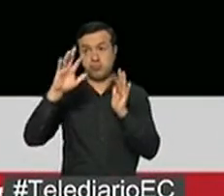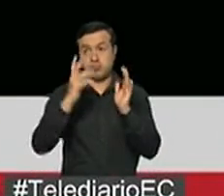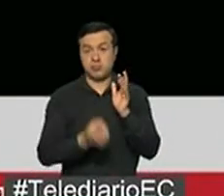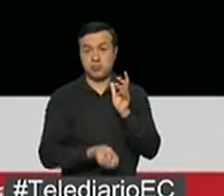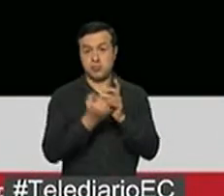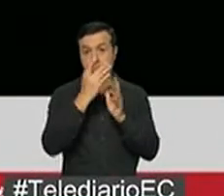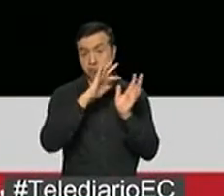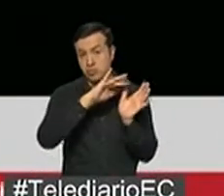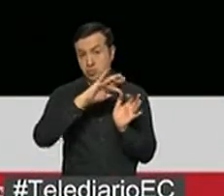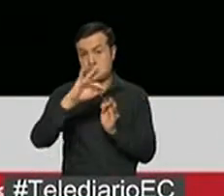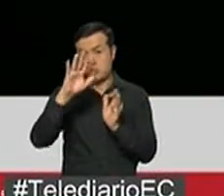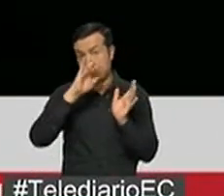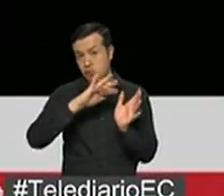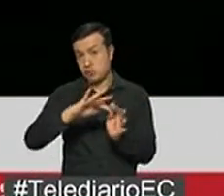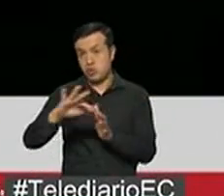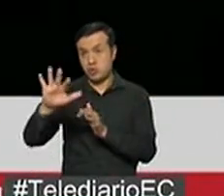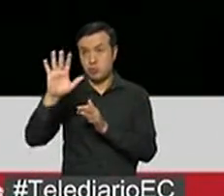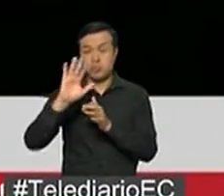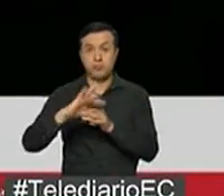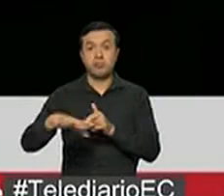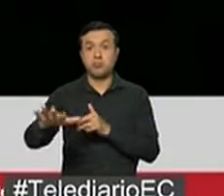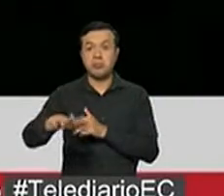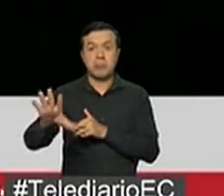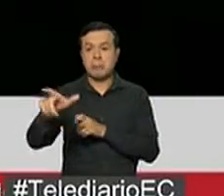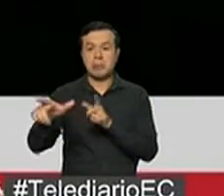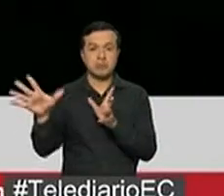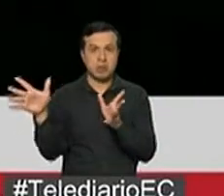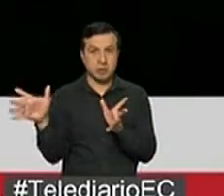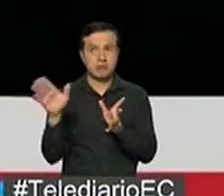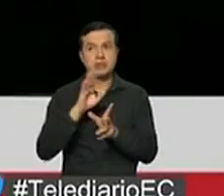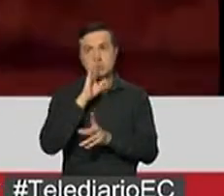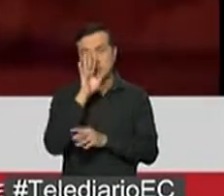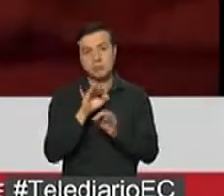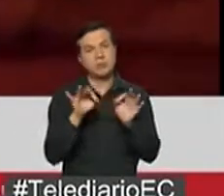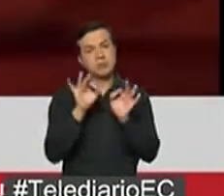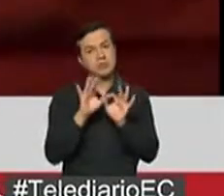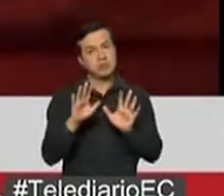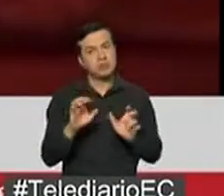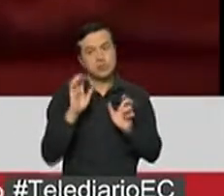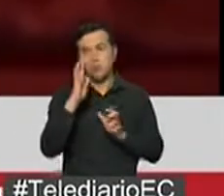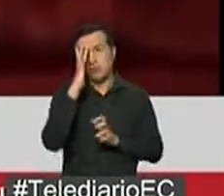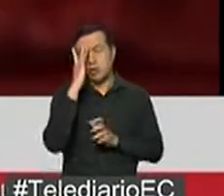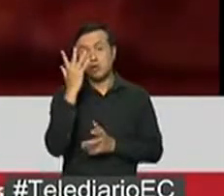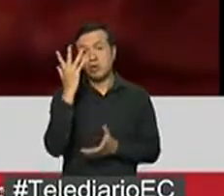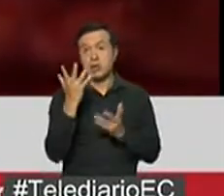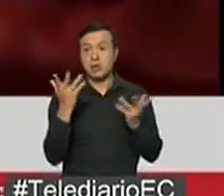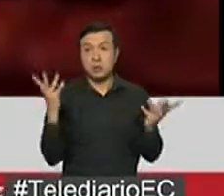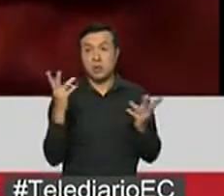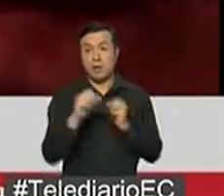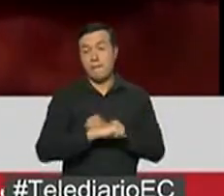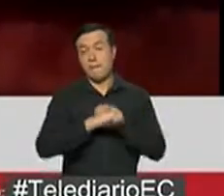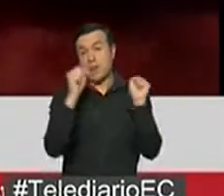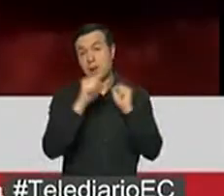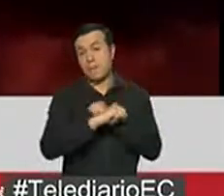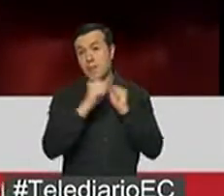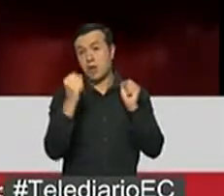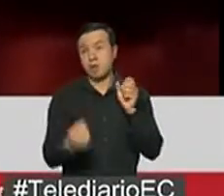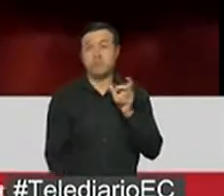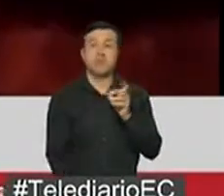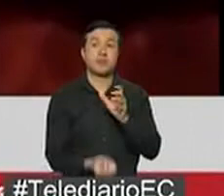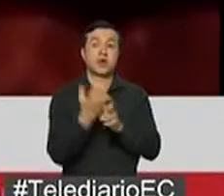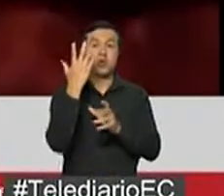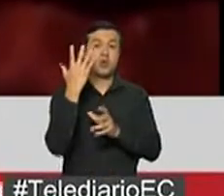santacruz isabella floriana y san cristóbal se recomienda permanecer alejados puesto que se pueden producir explosiones y liberación de gases nocivos